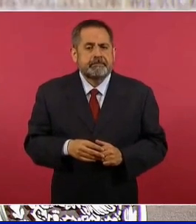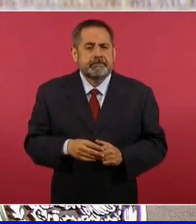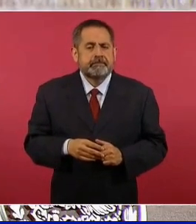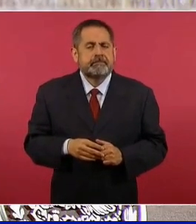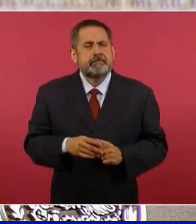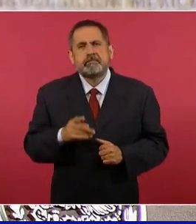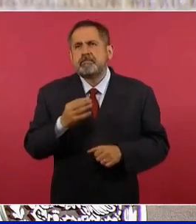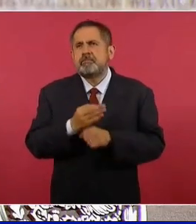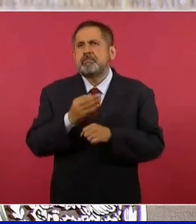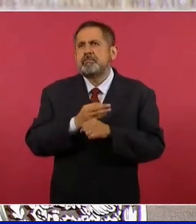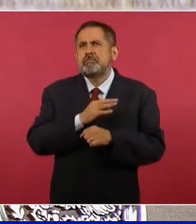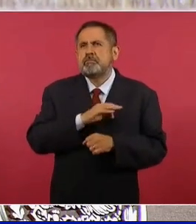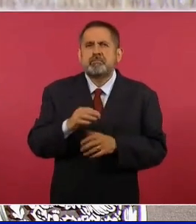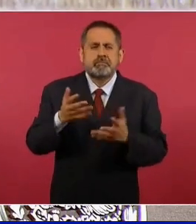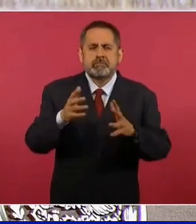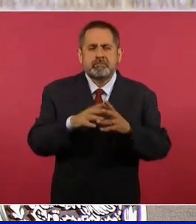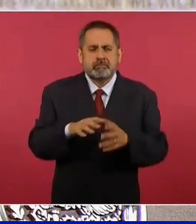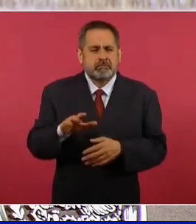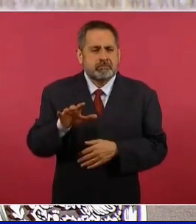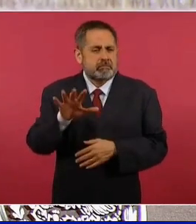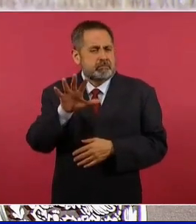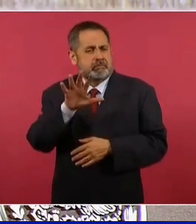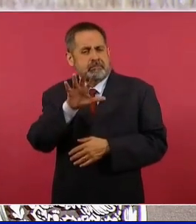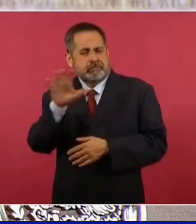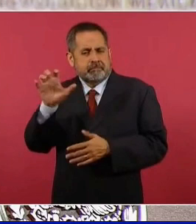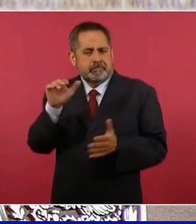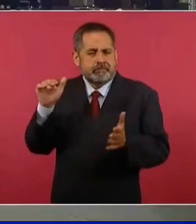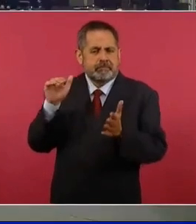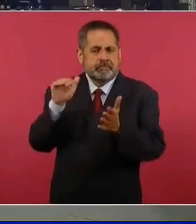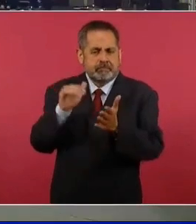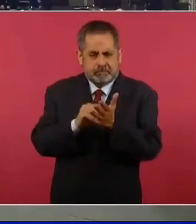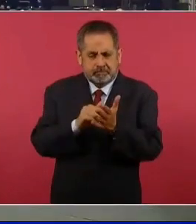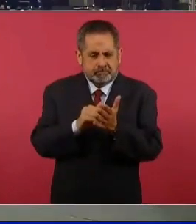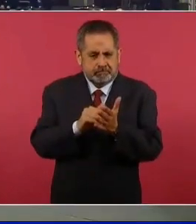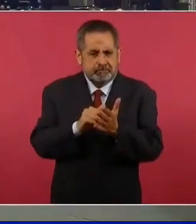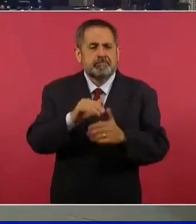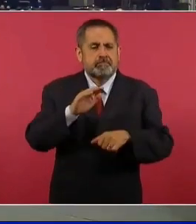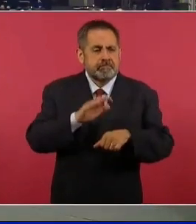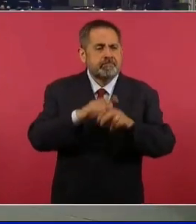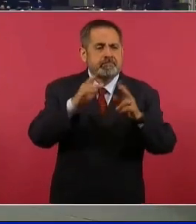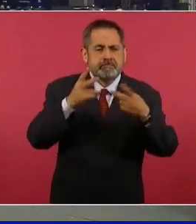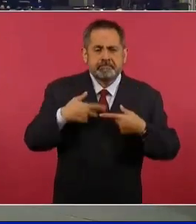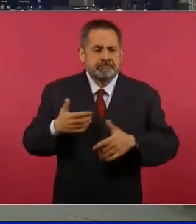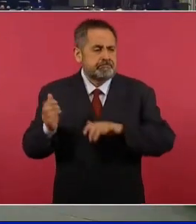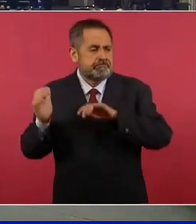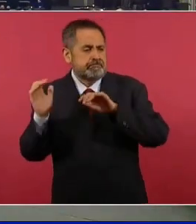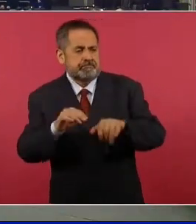traer más de 500,000 empleos